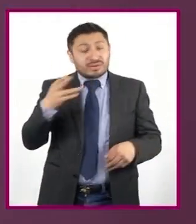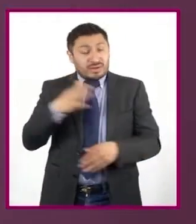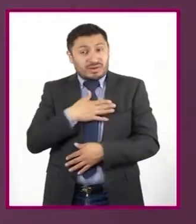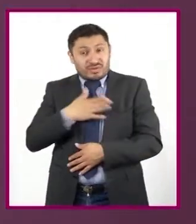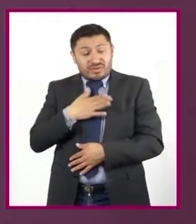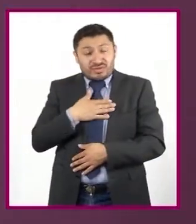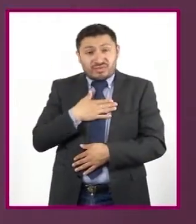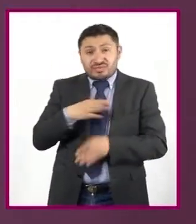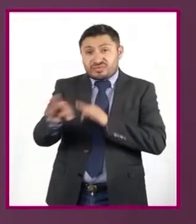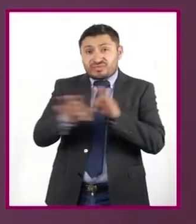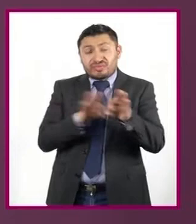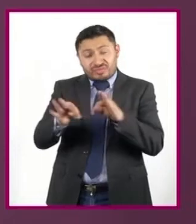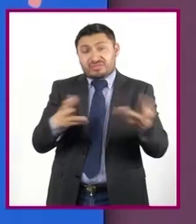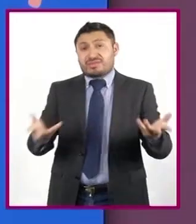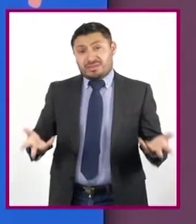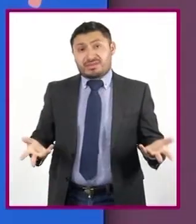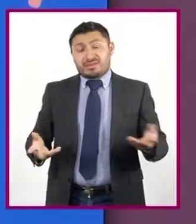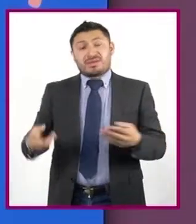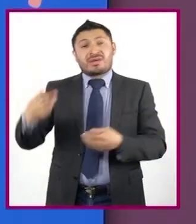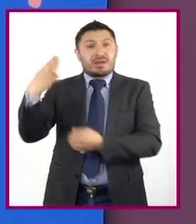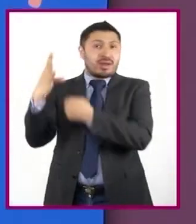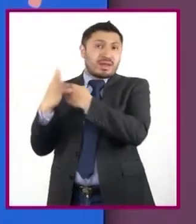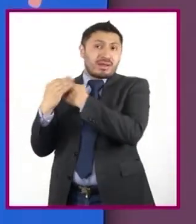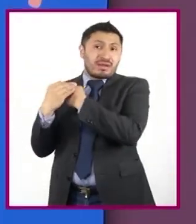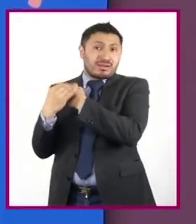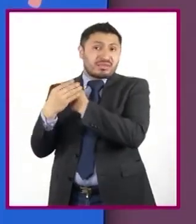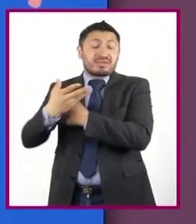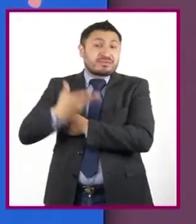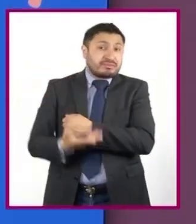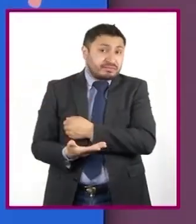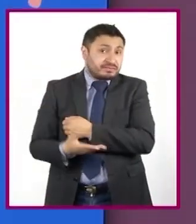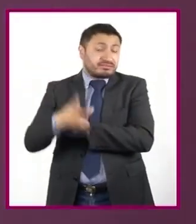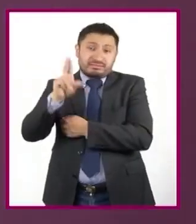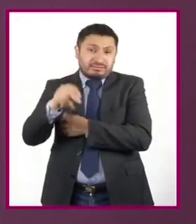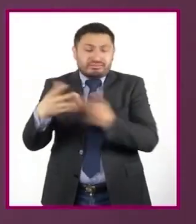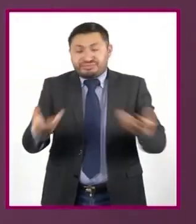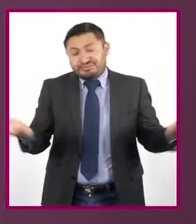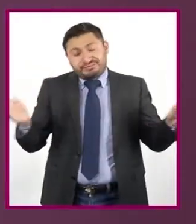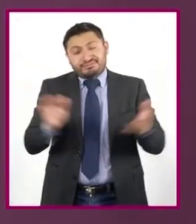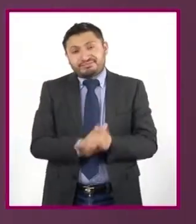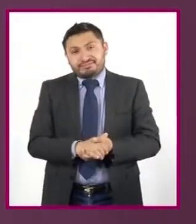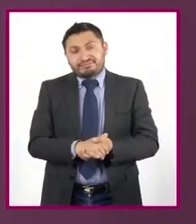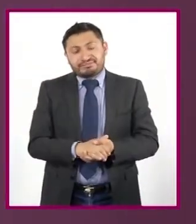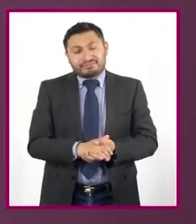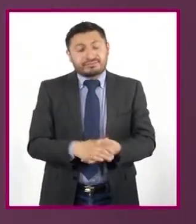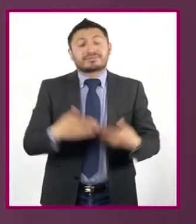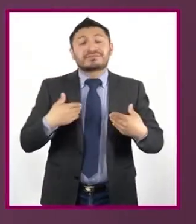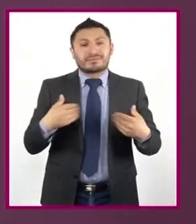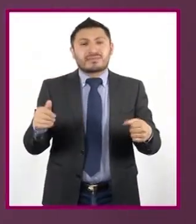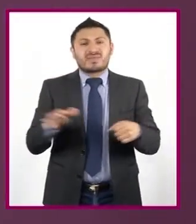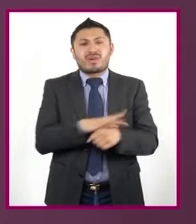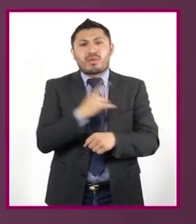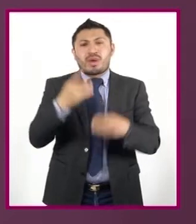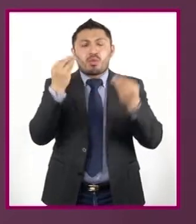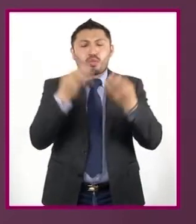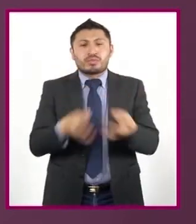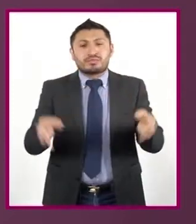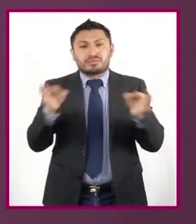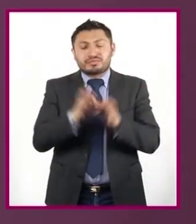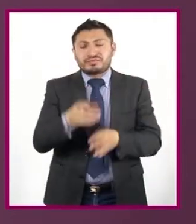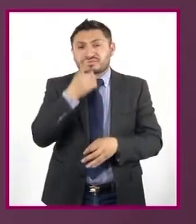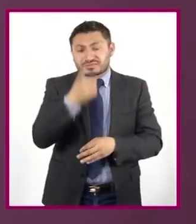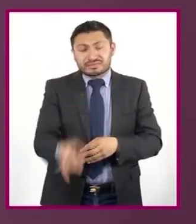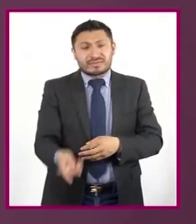artístico, que sea nuestro y que no nos dieran el respectivo crédito por él. Ahora comprendo por qué es importante mencionar